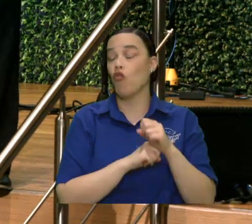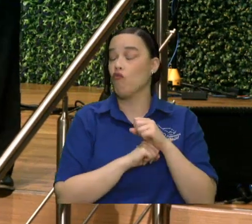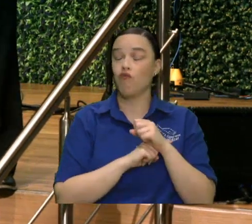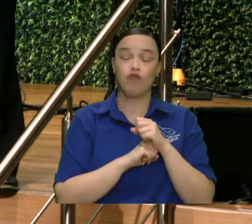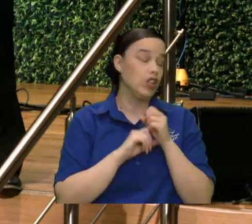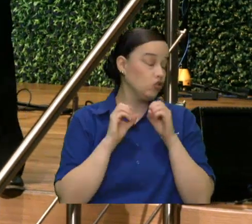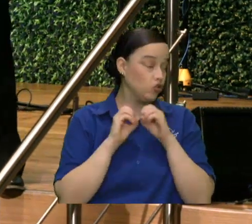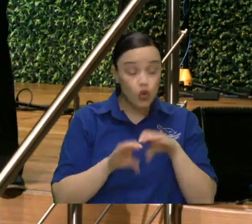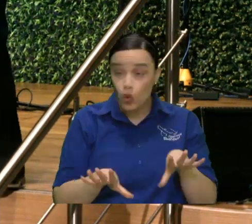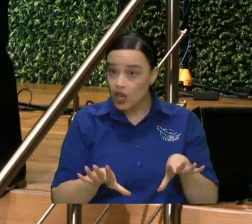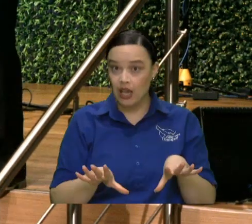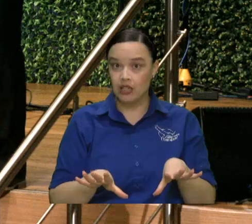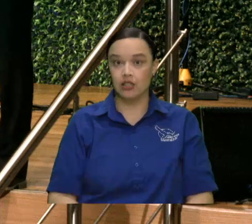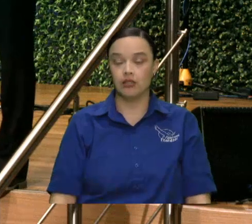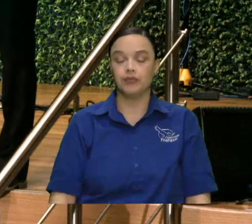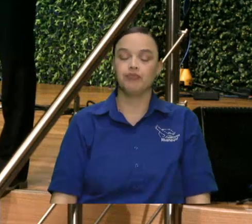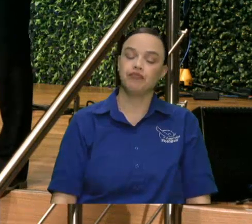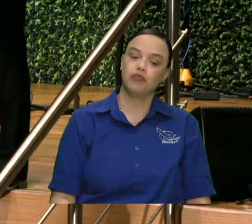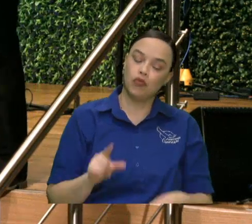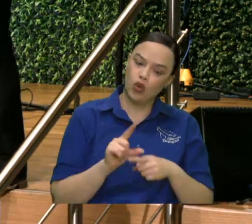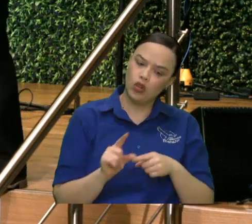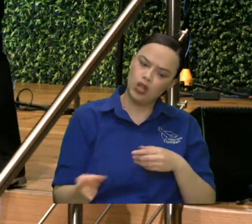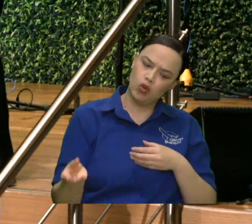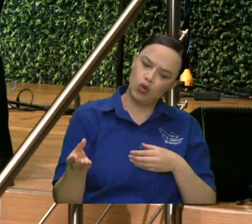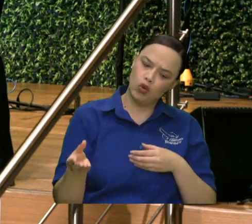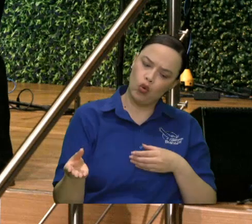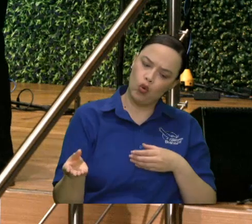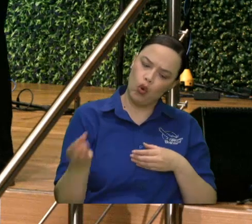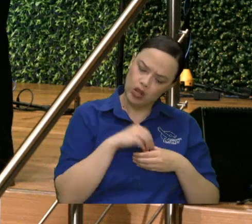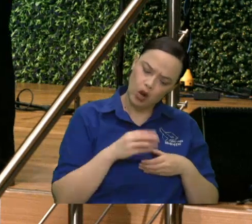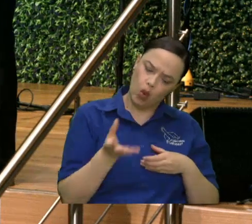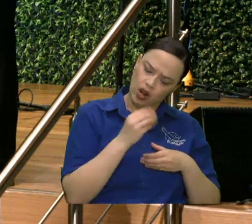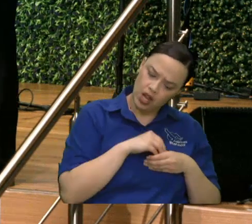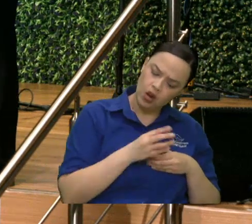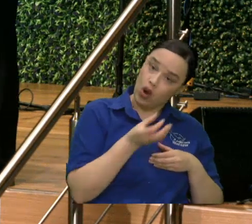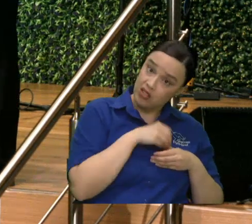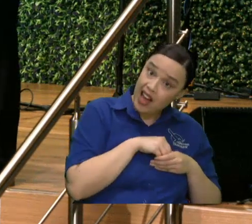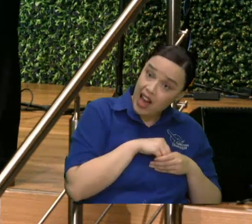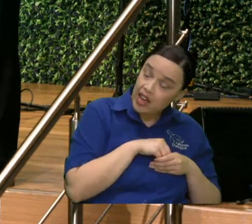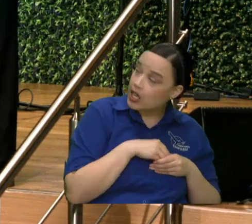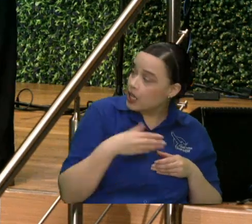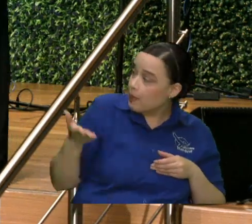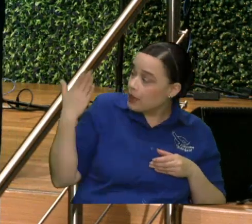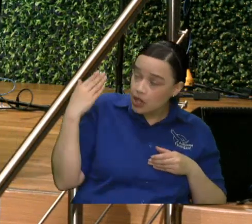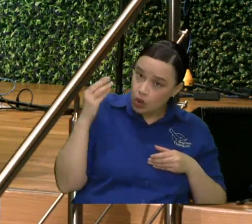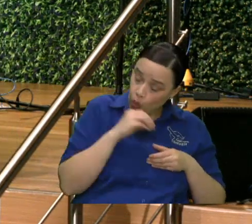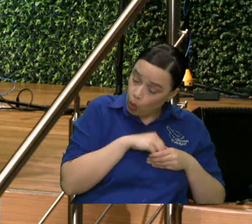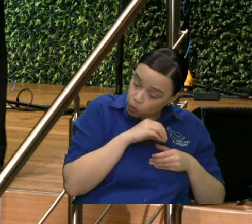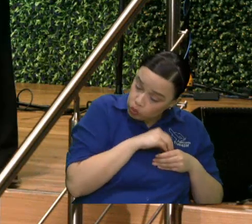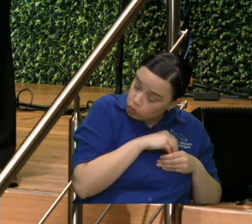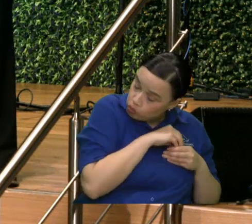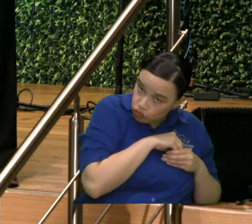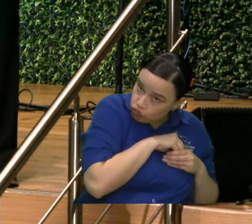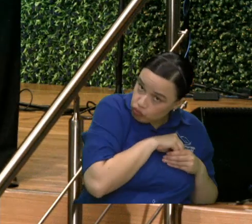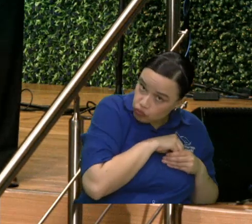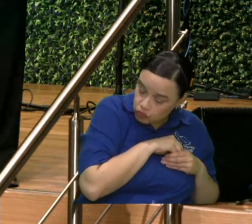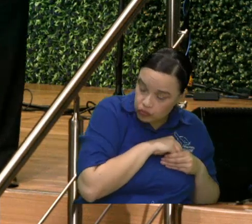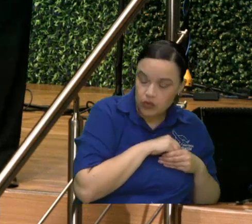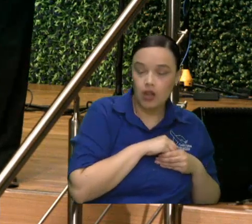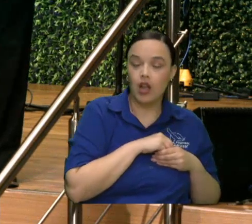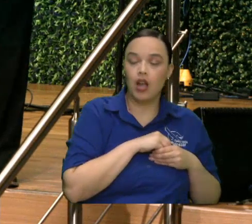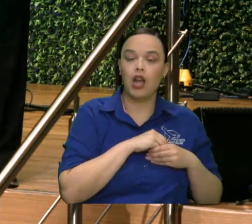cosas hermanos que fuimos almacenando y dejando en el pasado escondidas ahí debajo de la alfombra verdad yo sé que